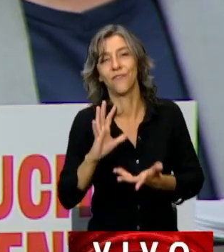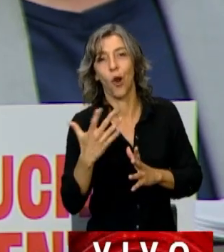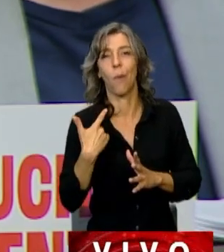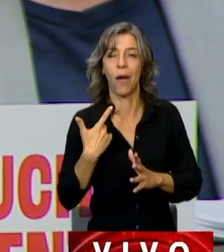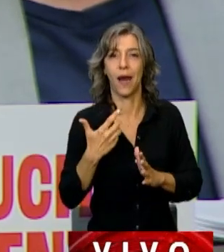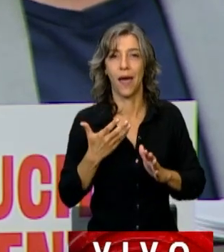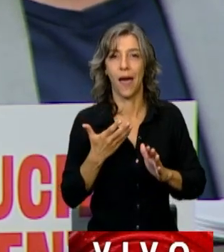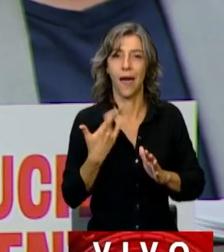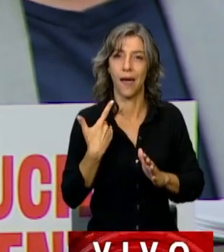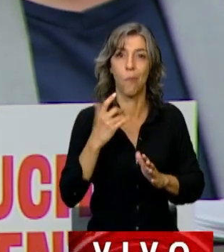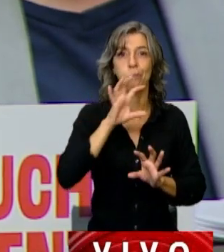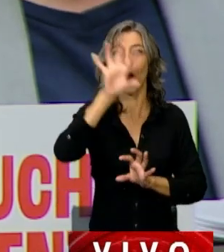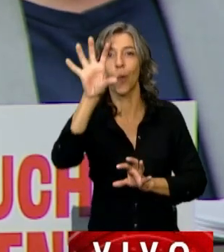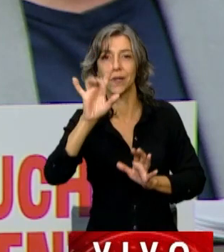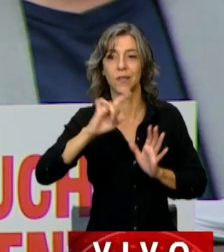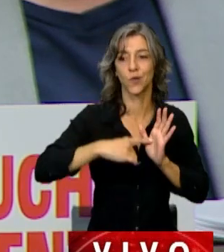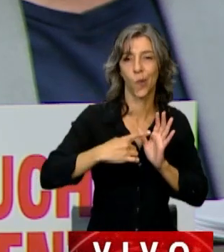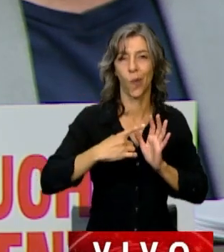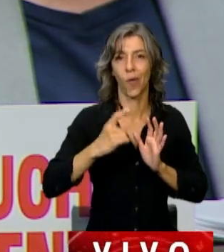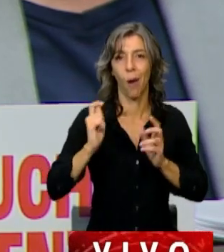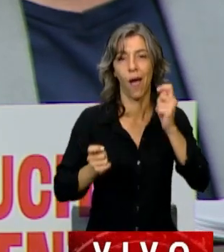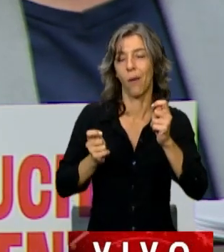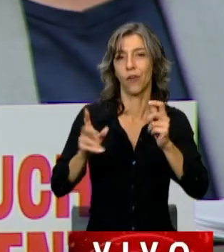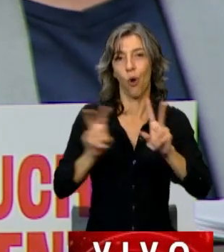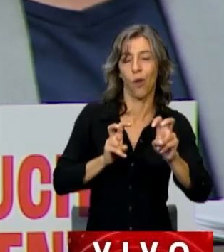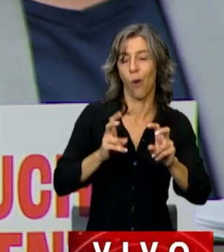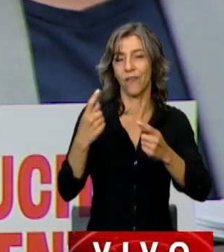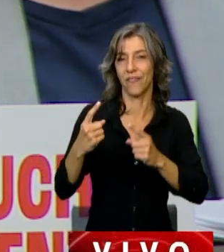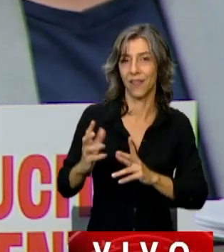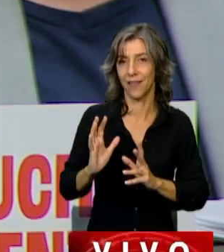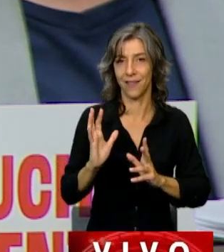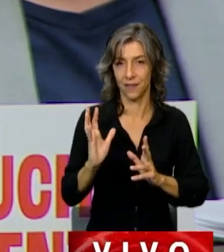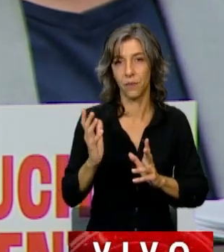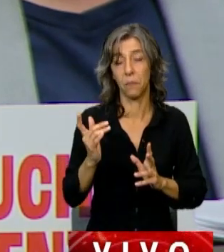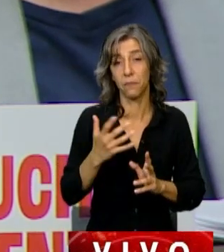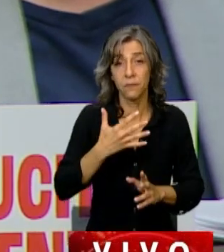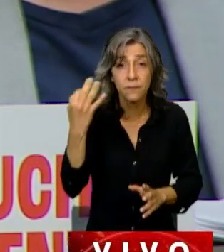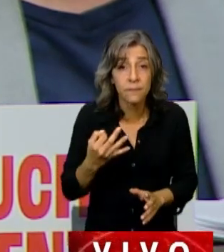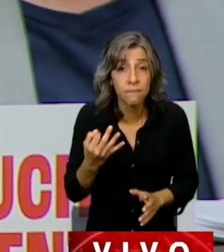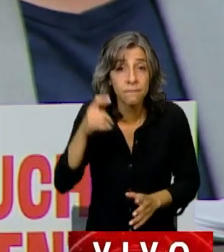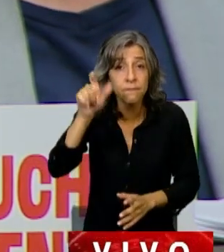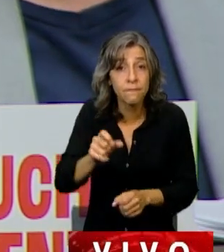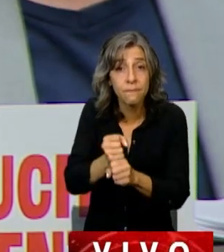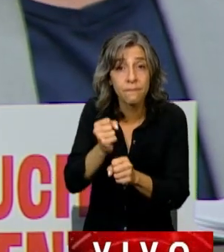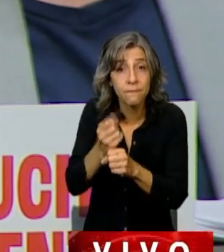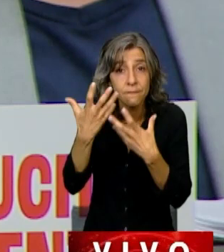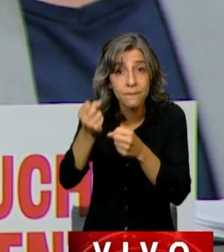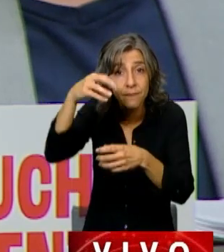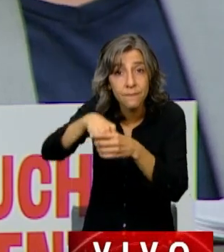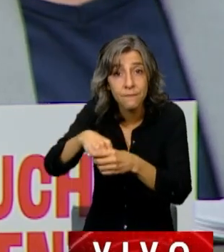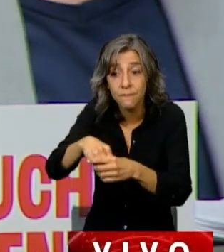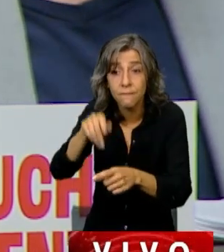provinciales, sin detenerse a ver que en realidad un trabajador, una trabajadora de la salud debería cobrar el salario que le permita